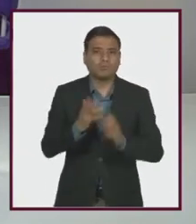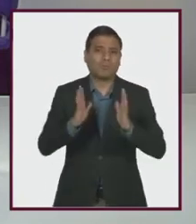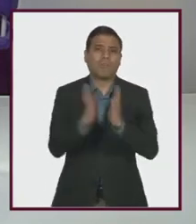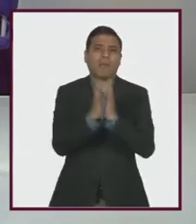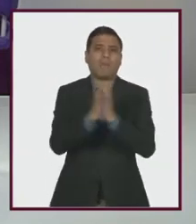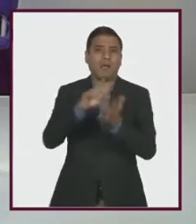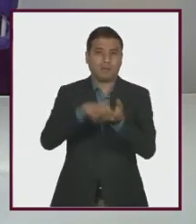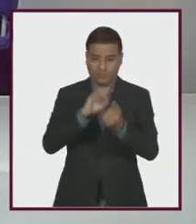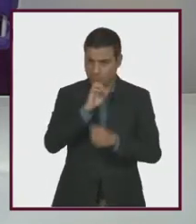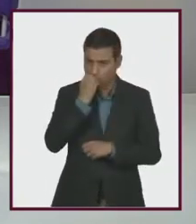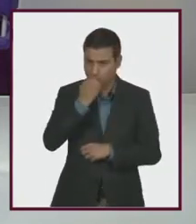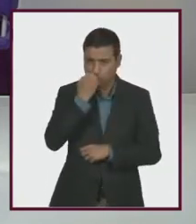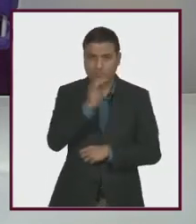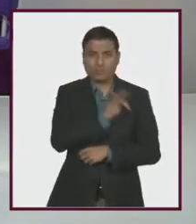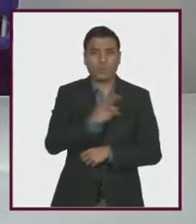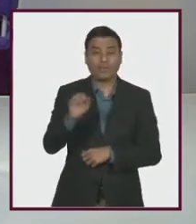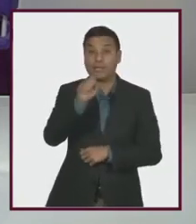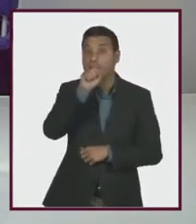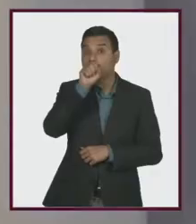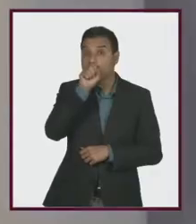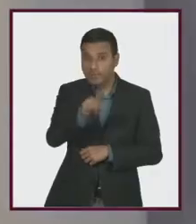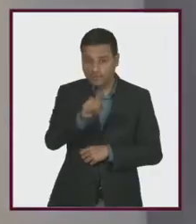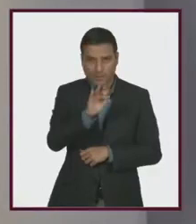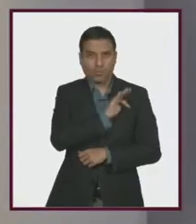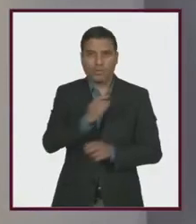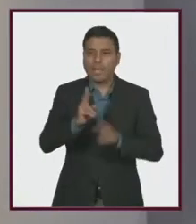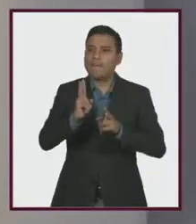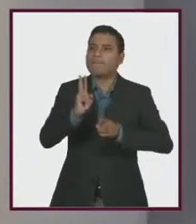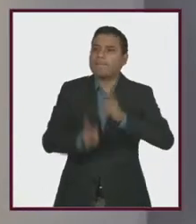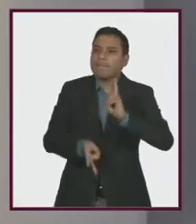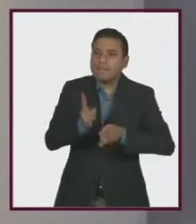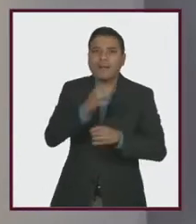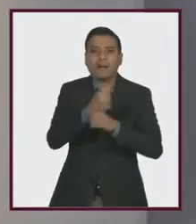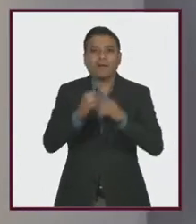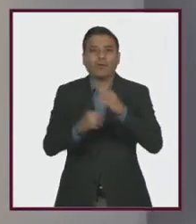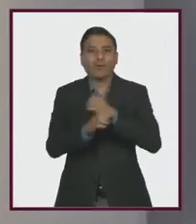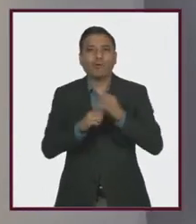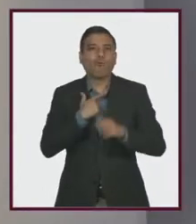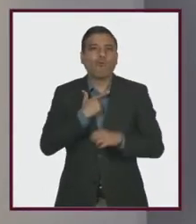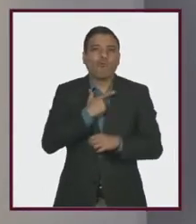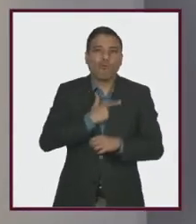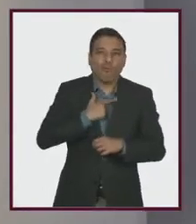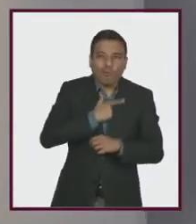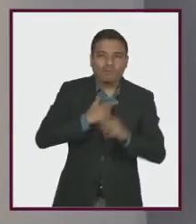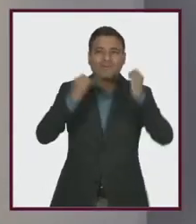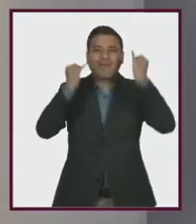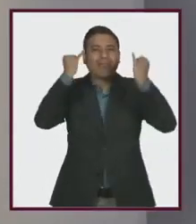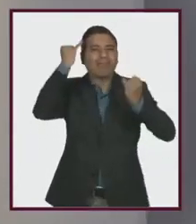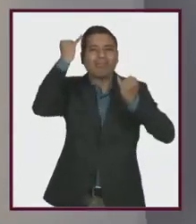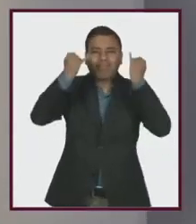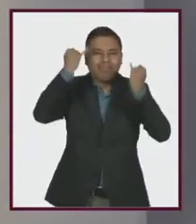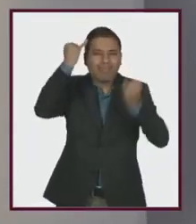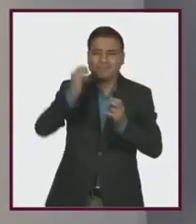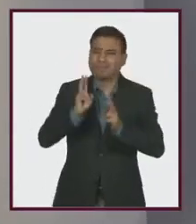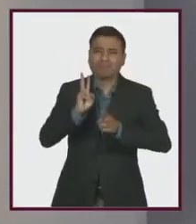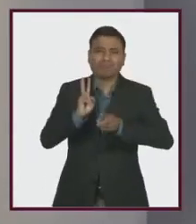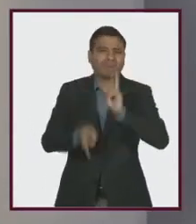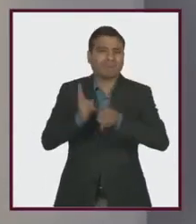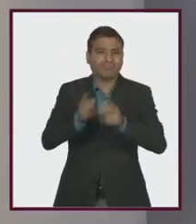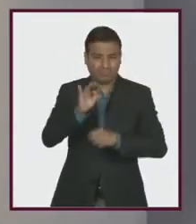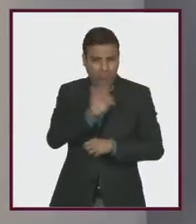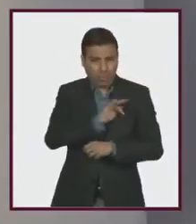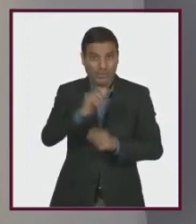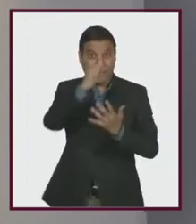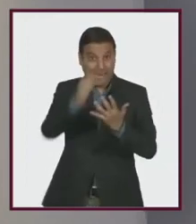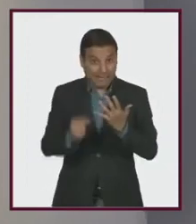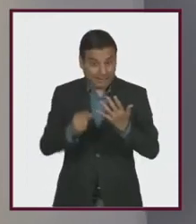e incluso dialogando acerca de las cosas que nos gustan, usando nuestra imaginación. Todas estas actividades pueden ser saludables y nos pueden